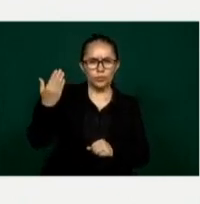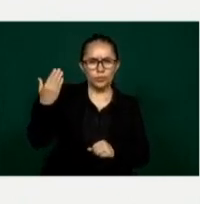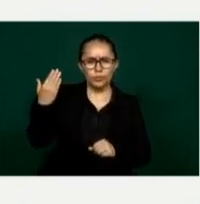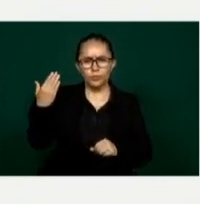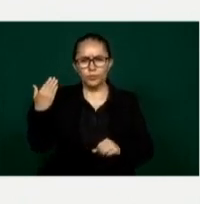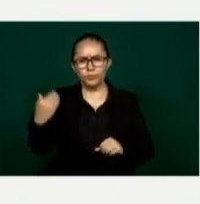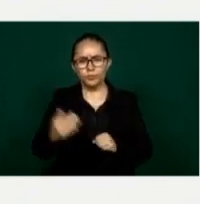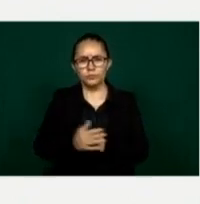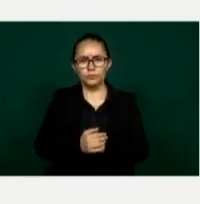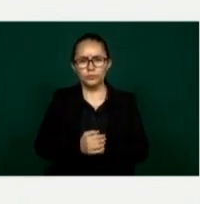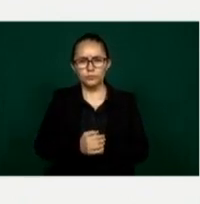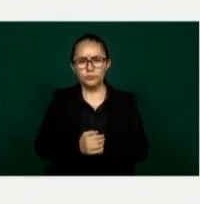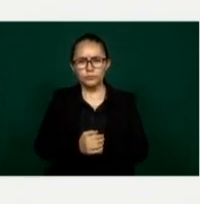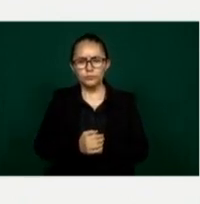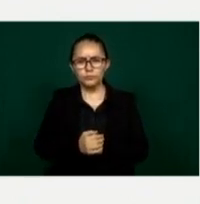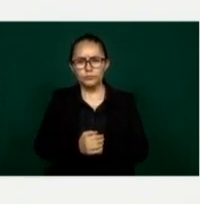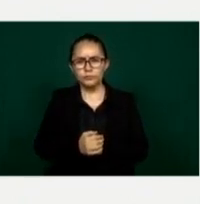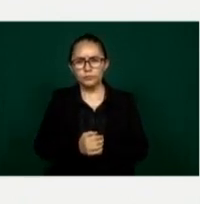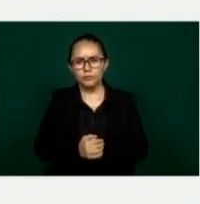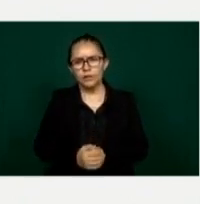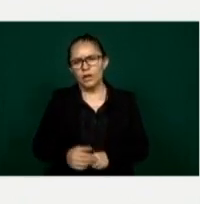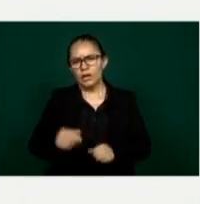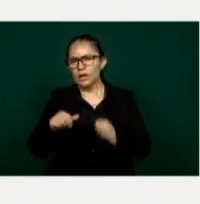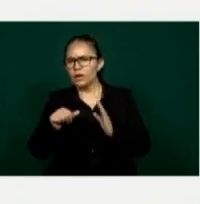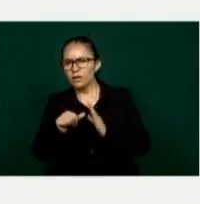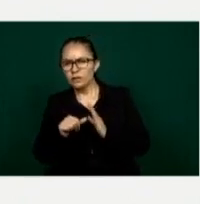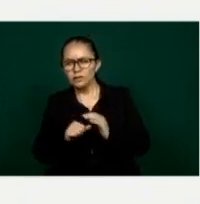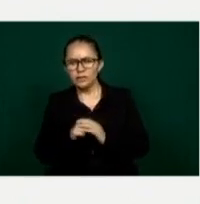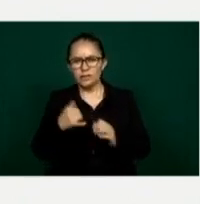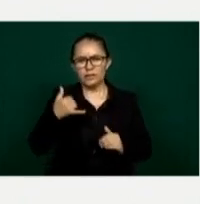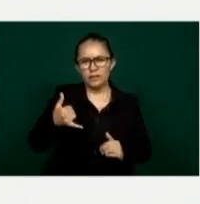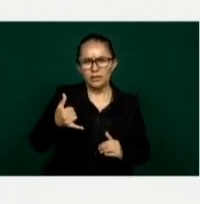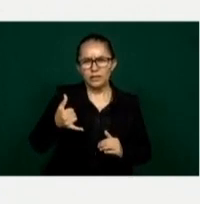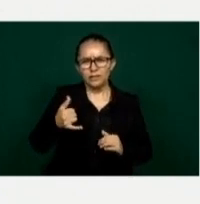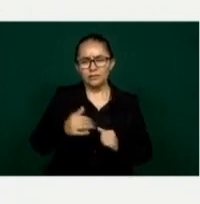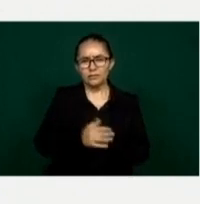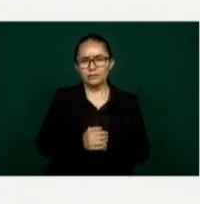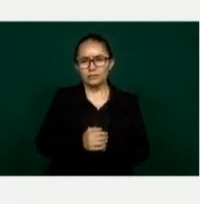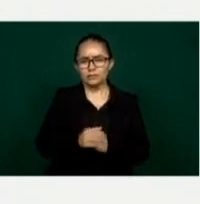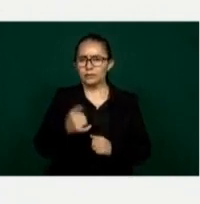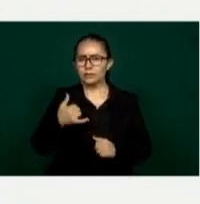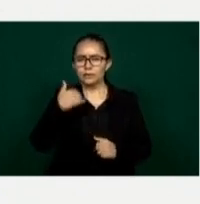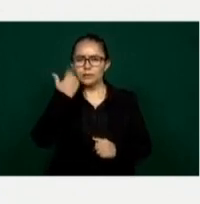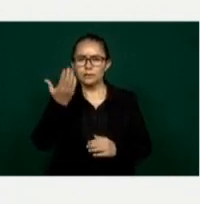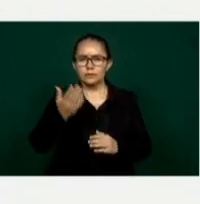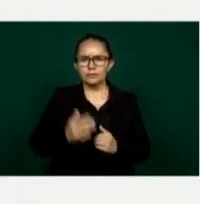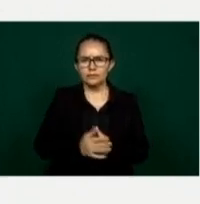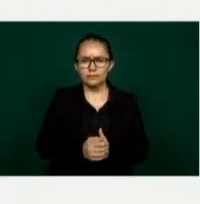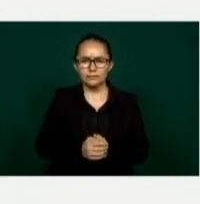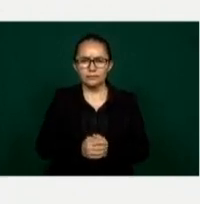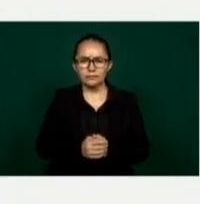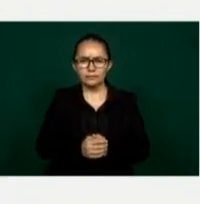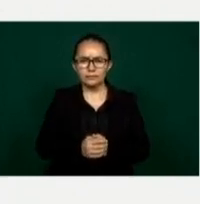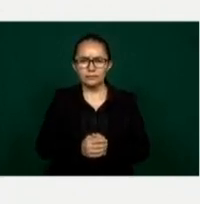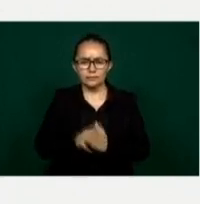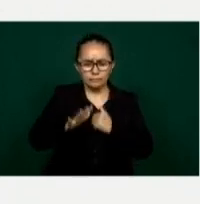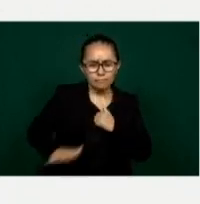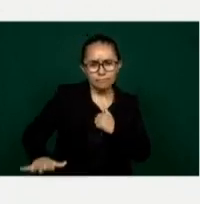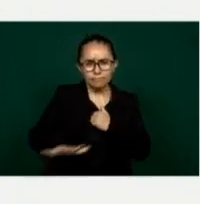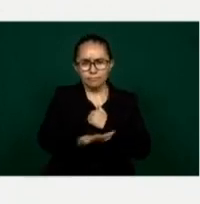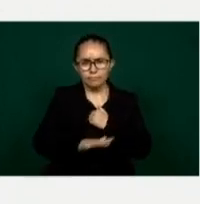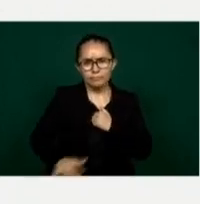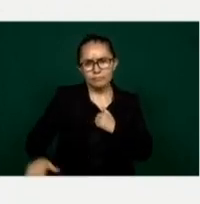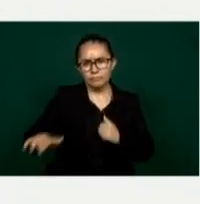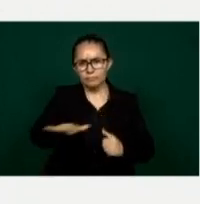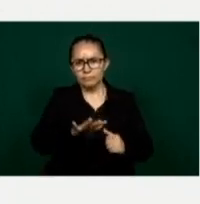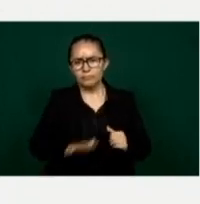establece el artículo 5 transitorio, y despliegue militar que cubre el territorio, teniendo